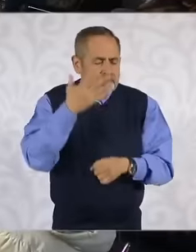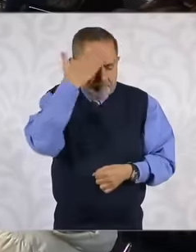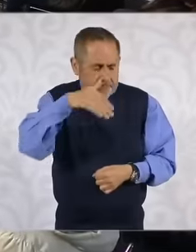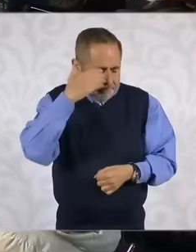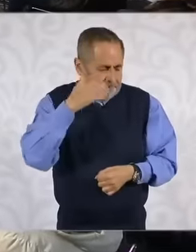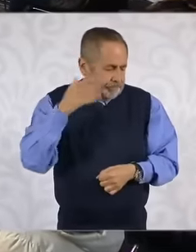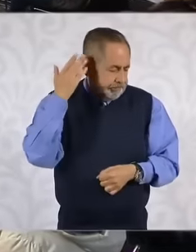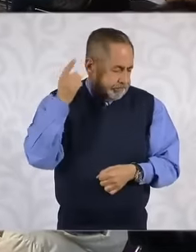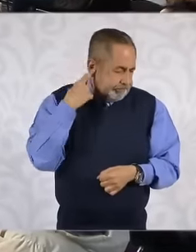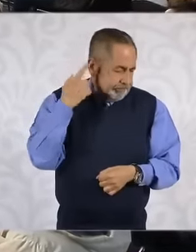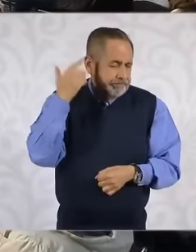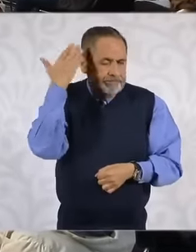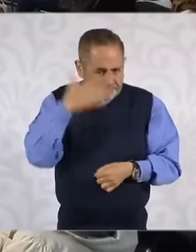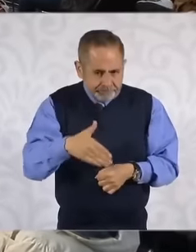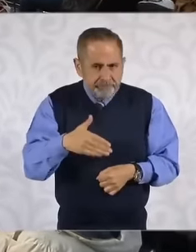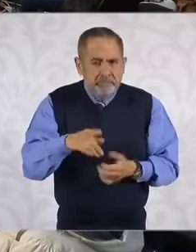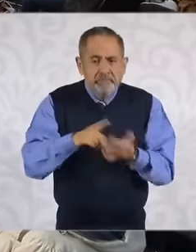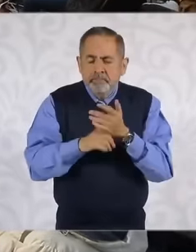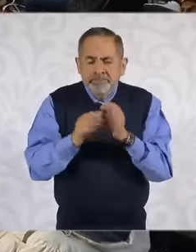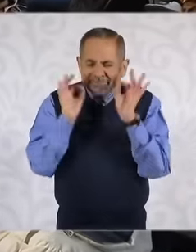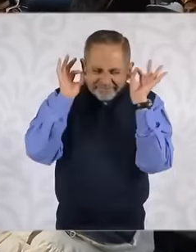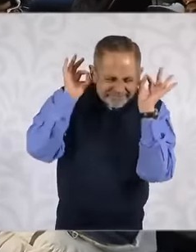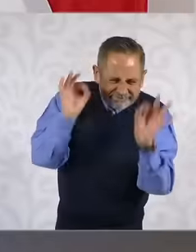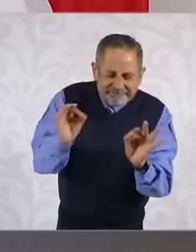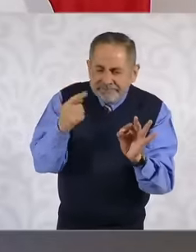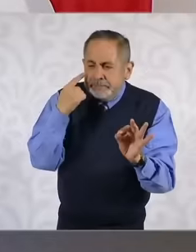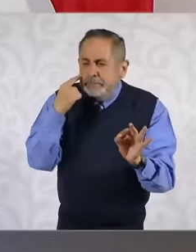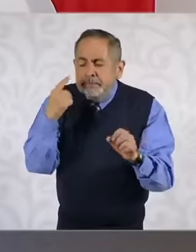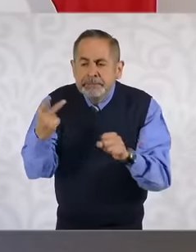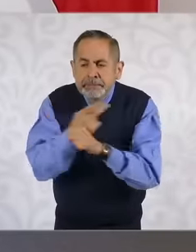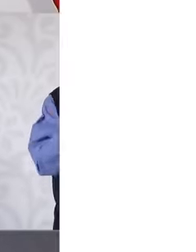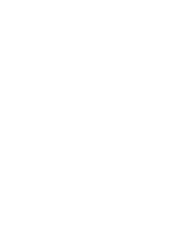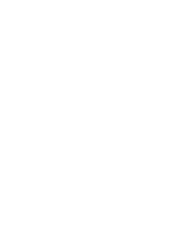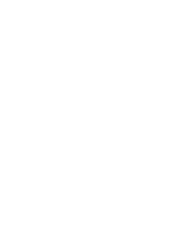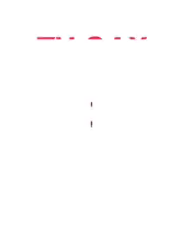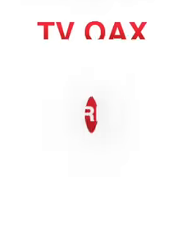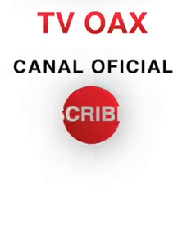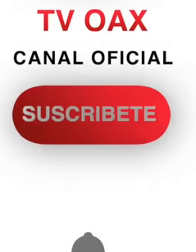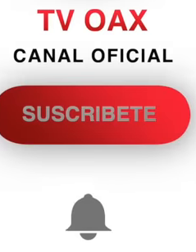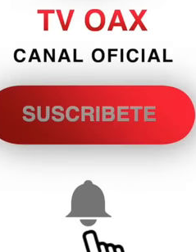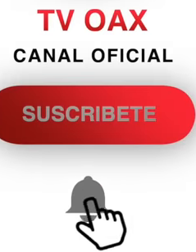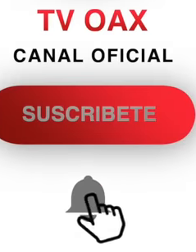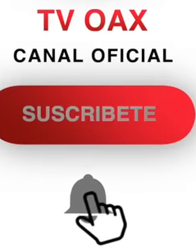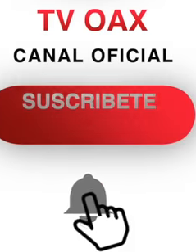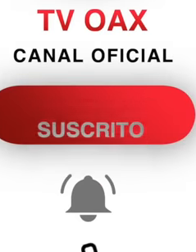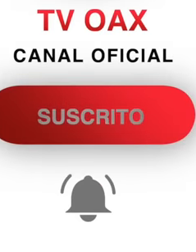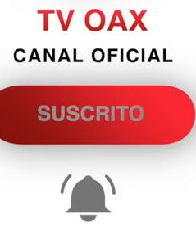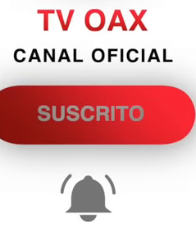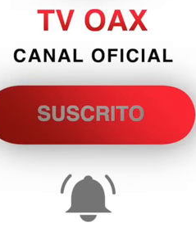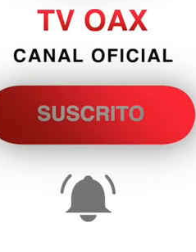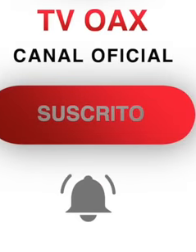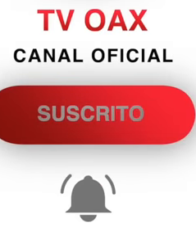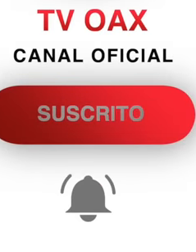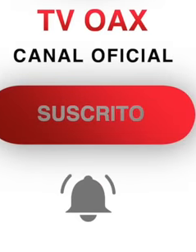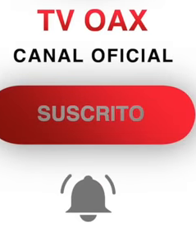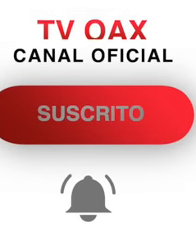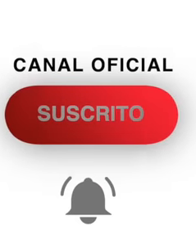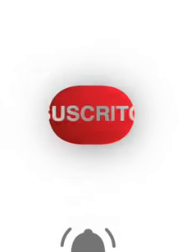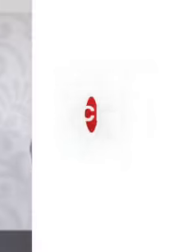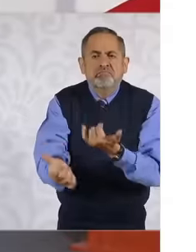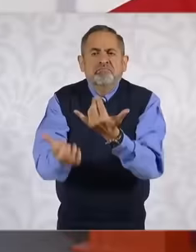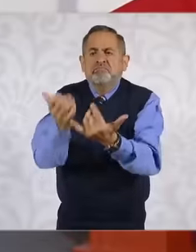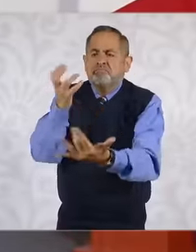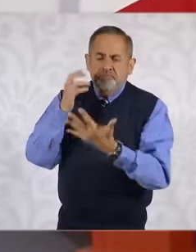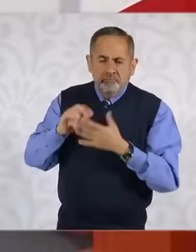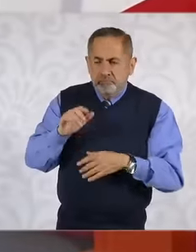sino que es importante conocer exactamente por qué se desató estas quemas, pues se